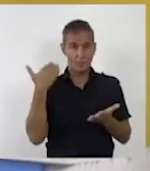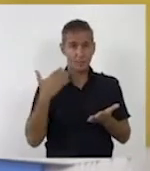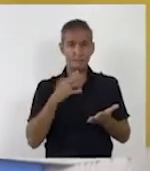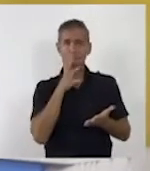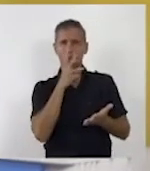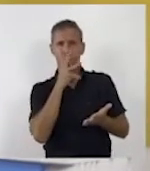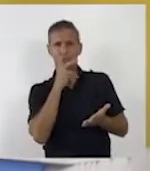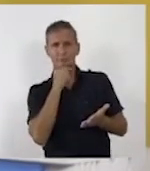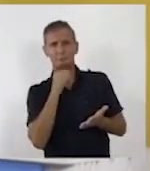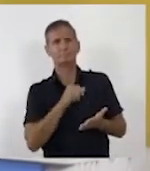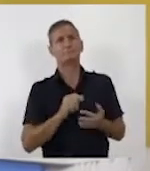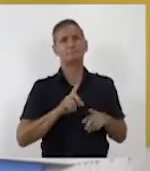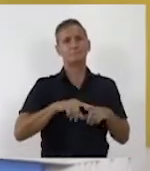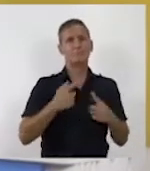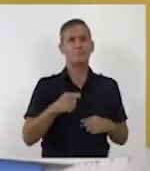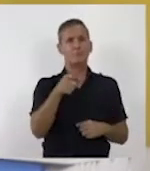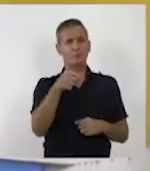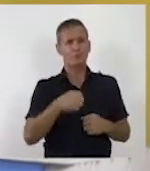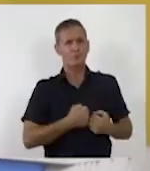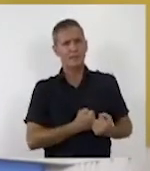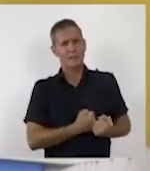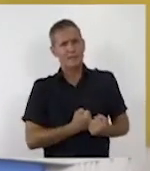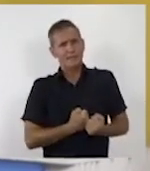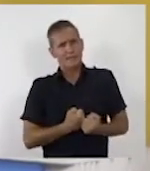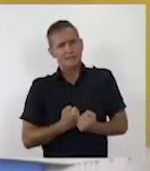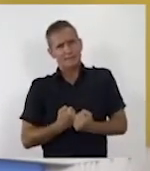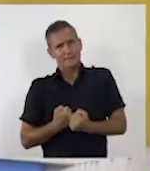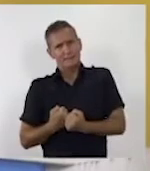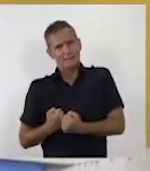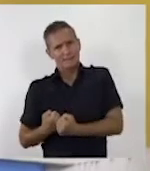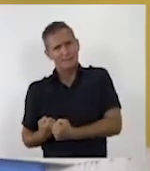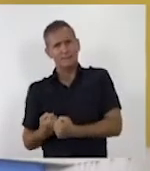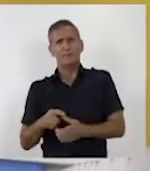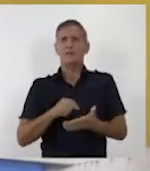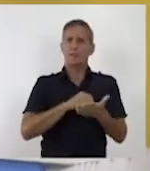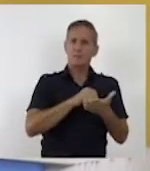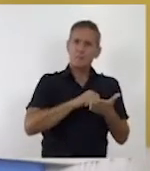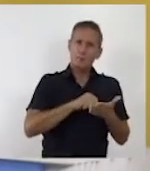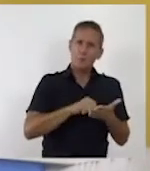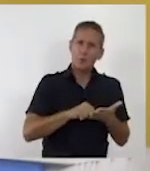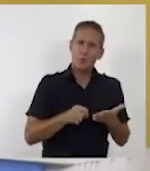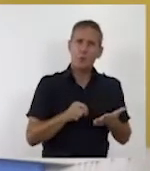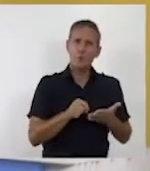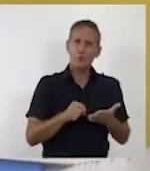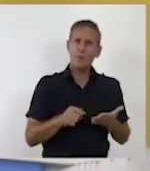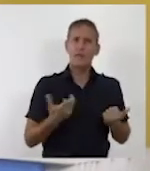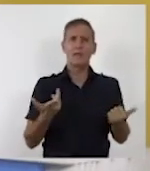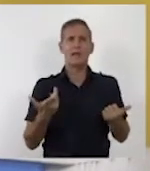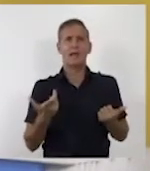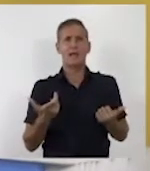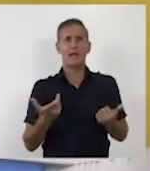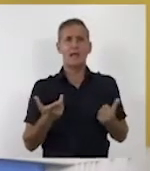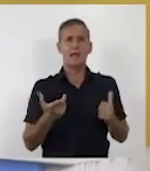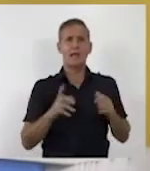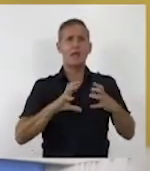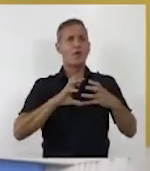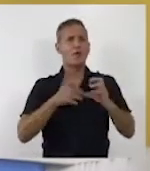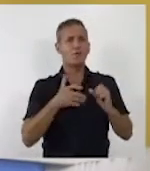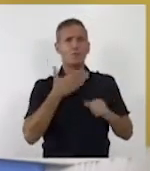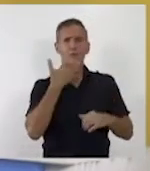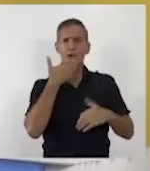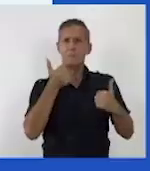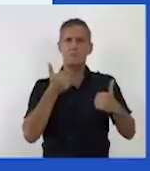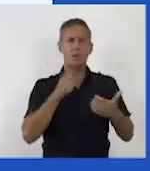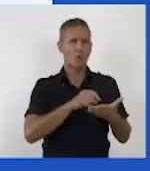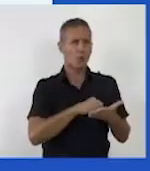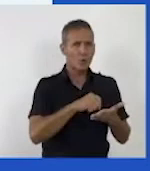quedado muy bonita porque se esfuerzan por copiar y por hacer imitar el modelo caligráfico que aparece en el